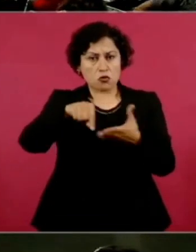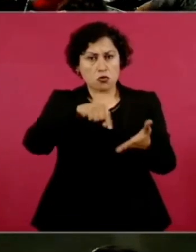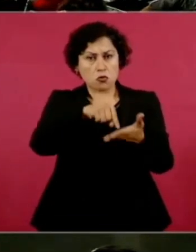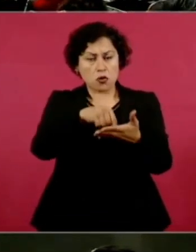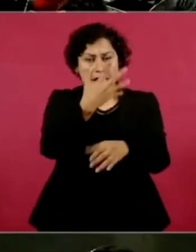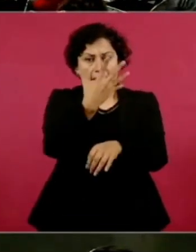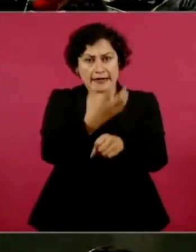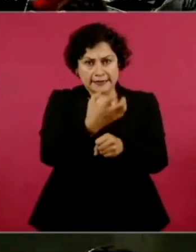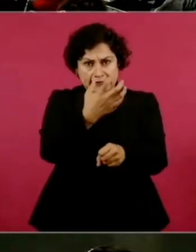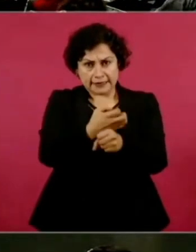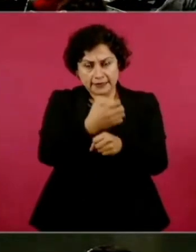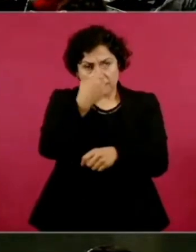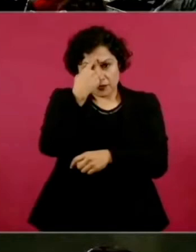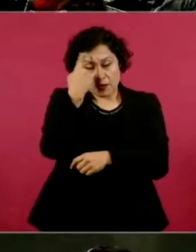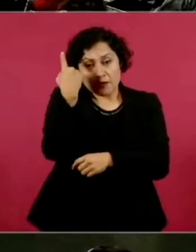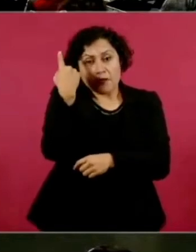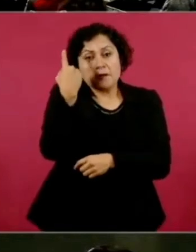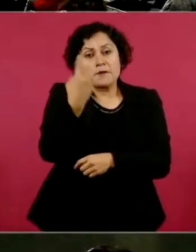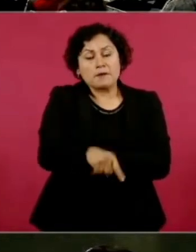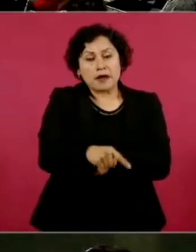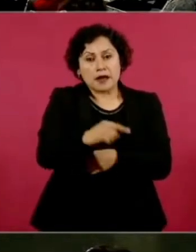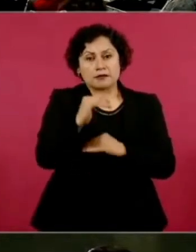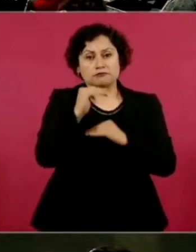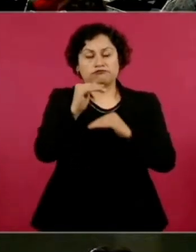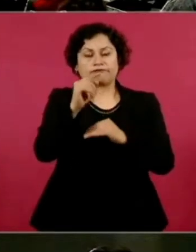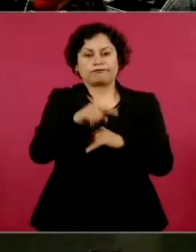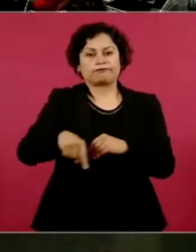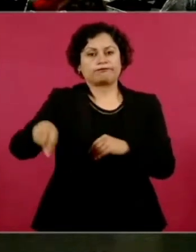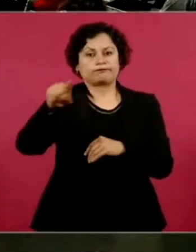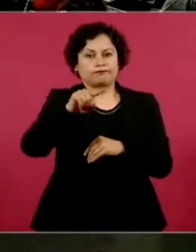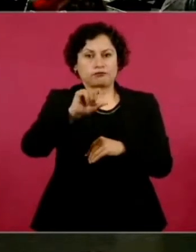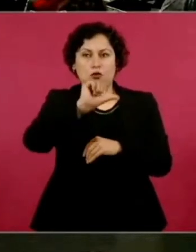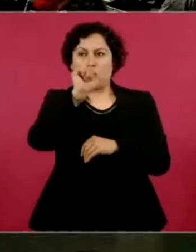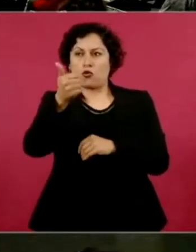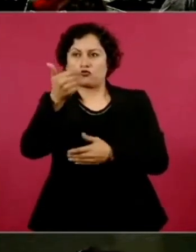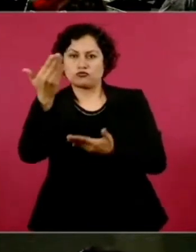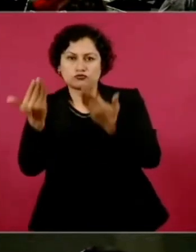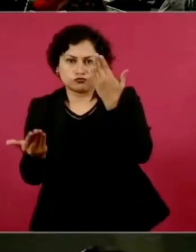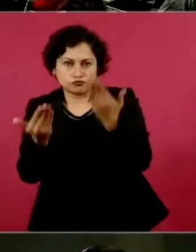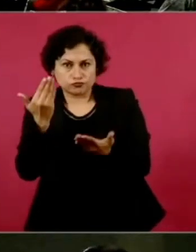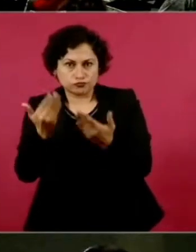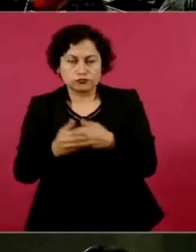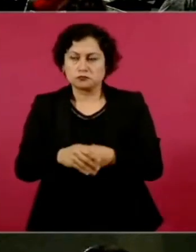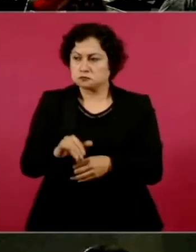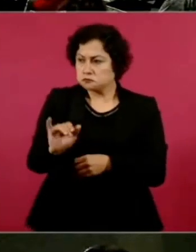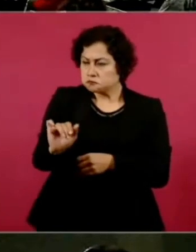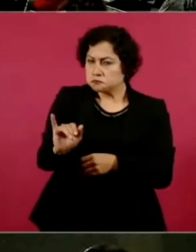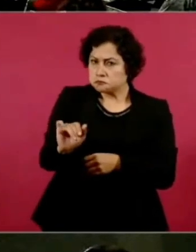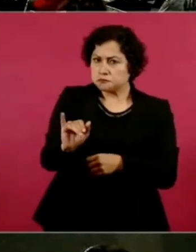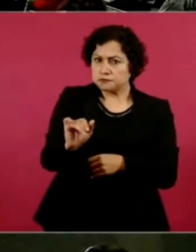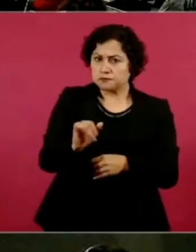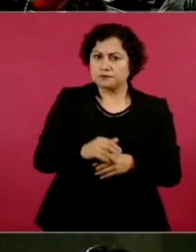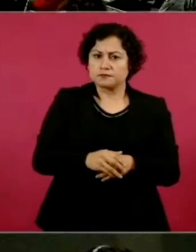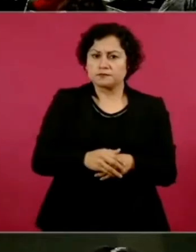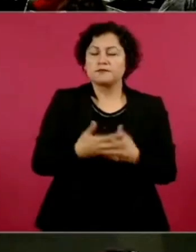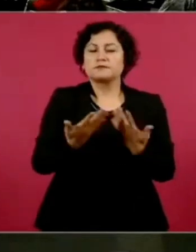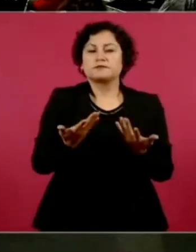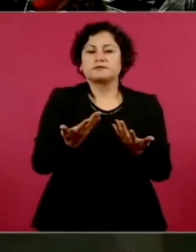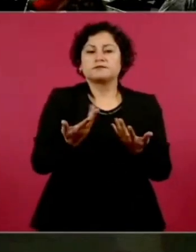de las mejores… Sí, estamos muy bien y a pesar de la guerra